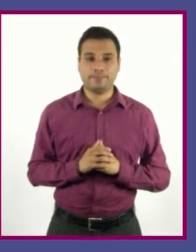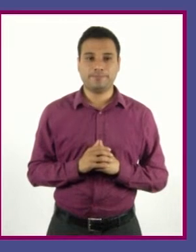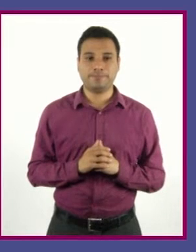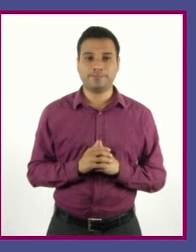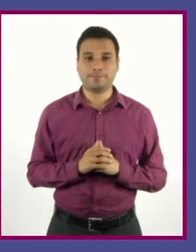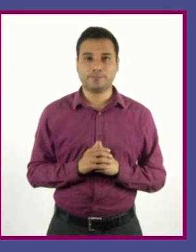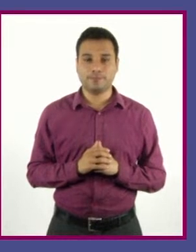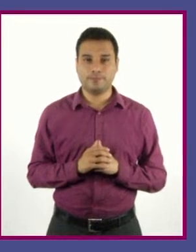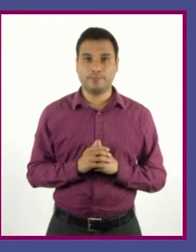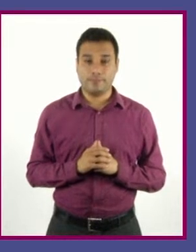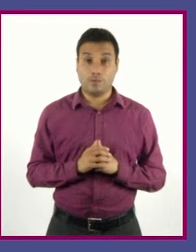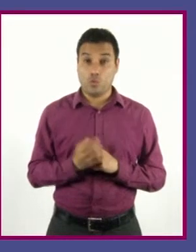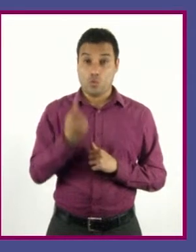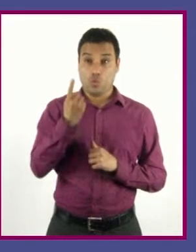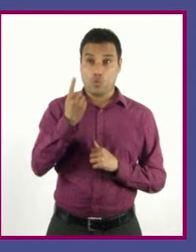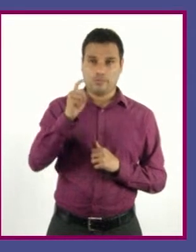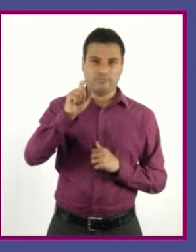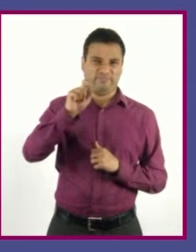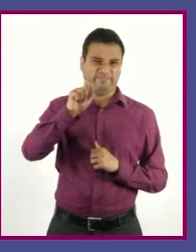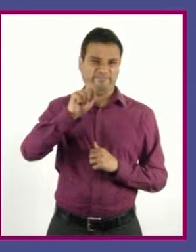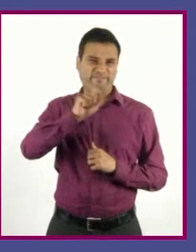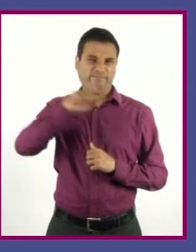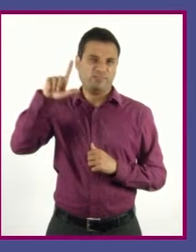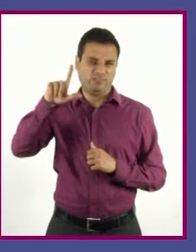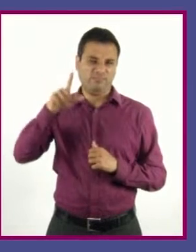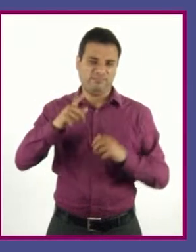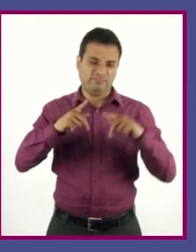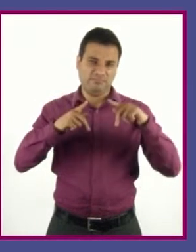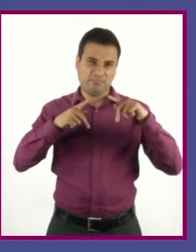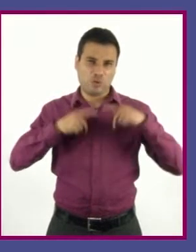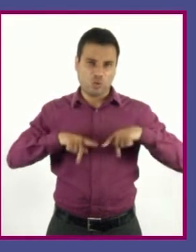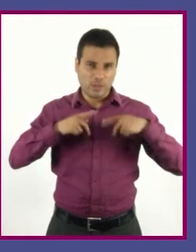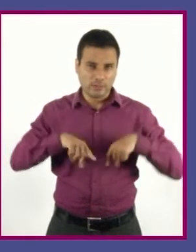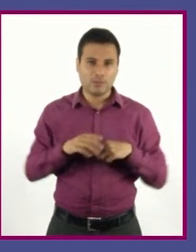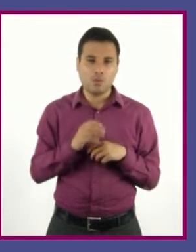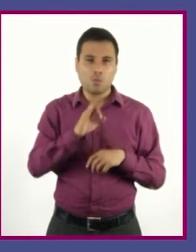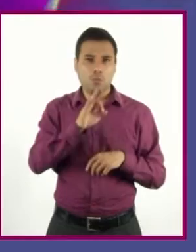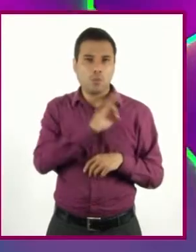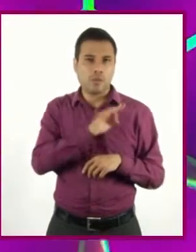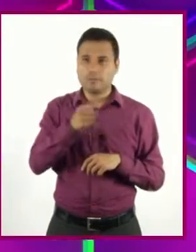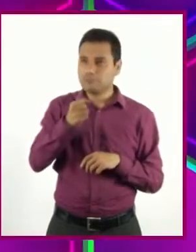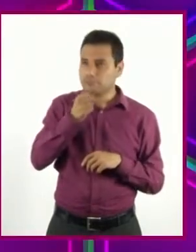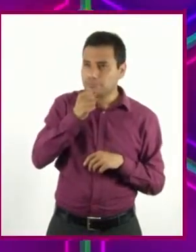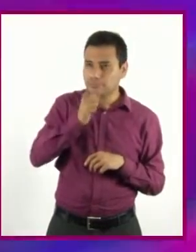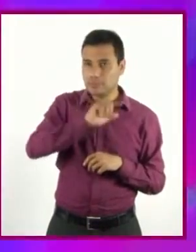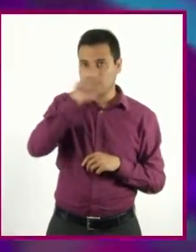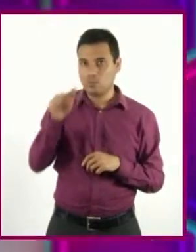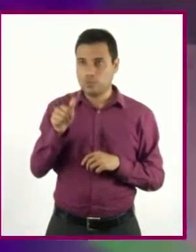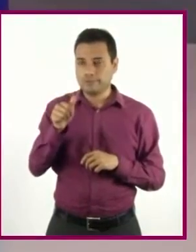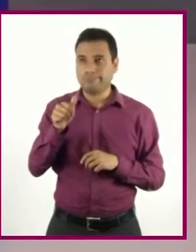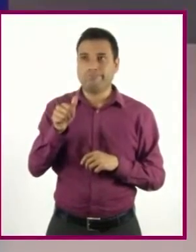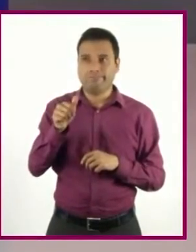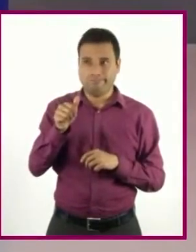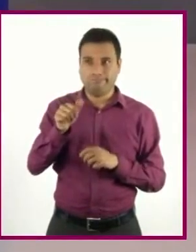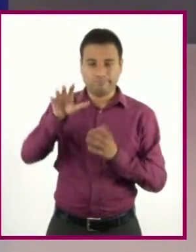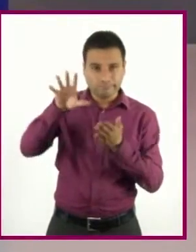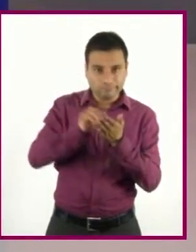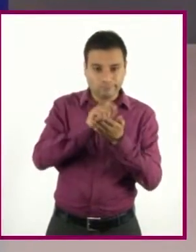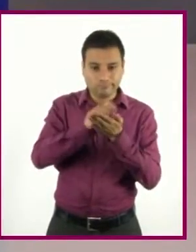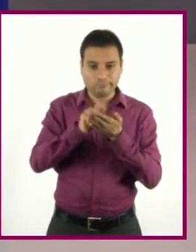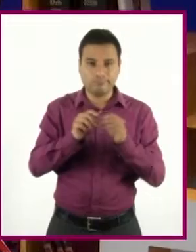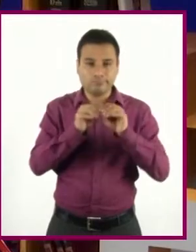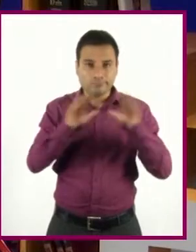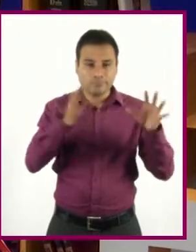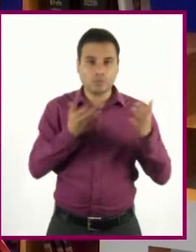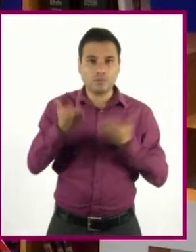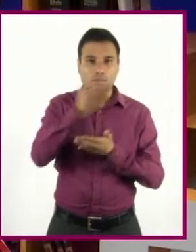un especialista sobre una disciplina o un fenómeno específico. Este último no lo entendí muy bien,